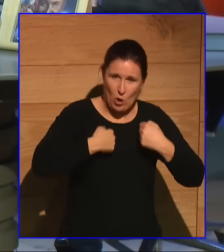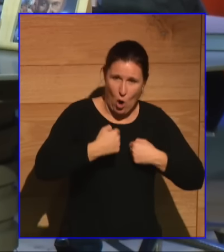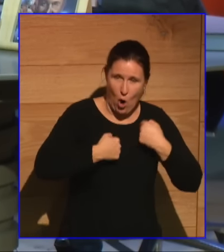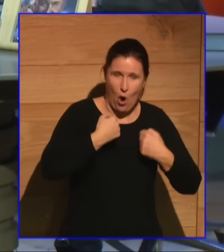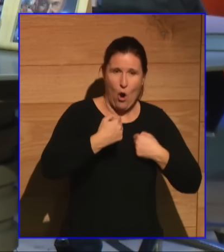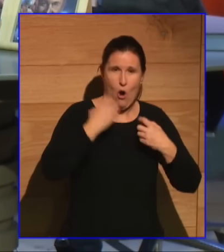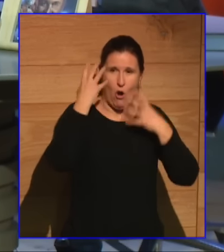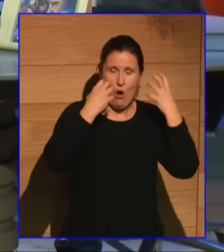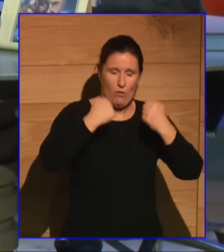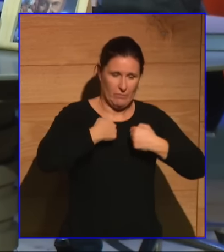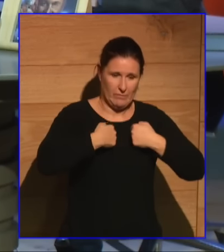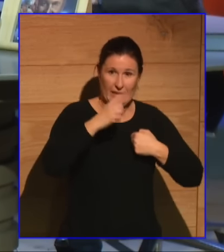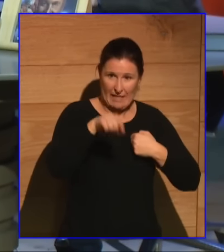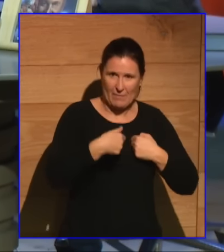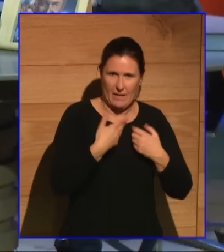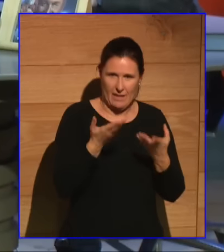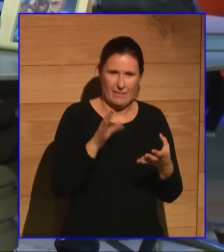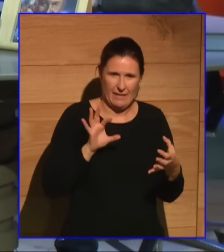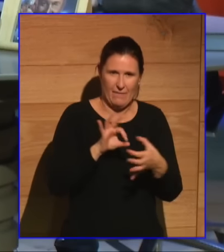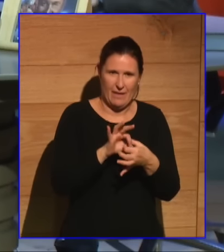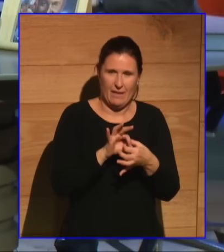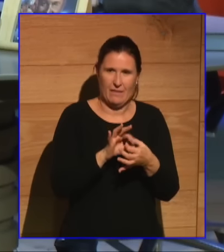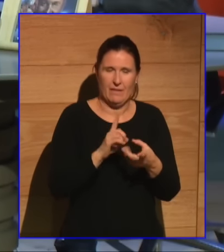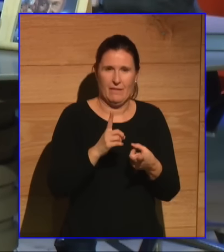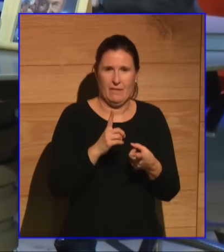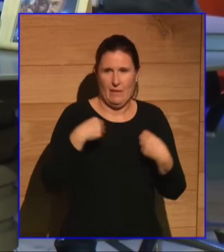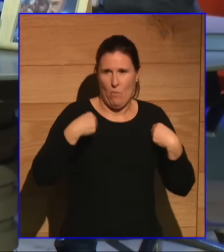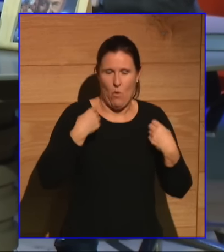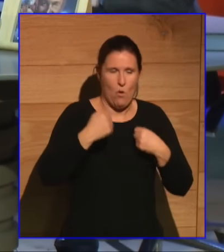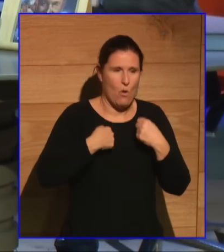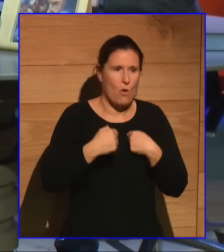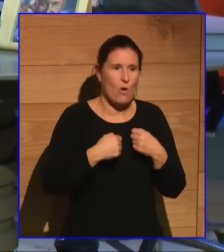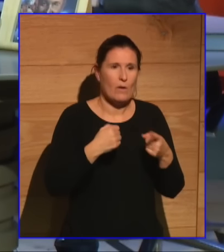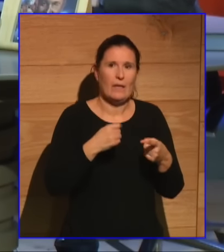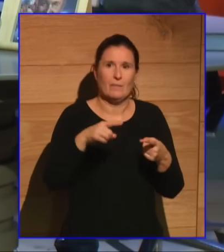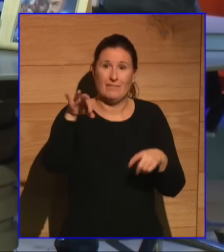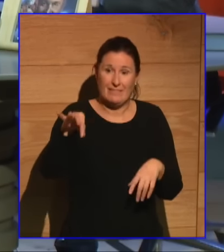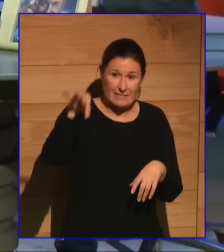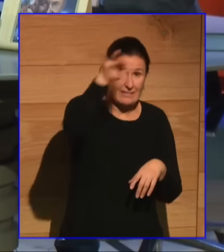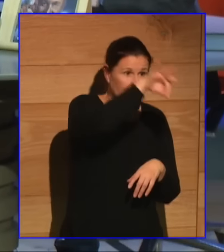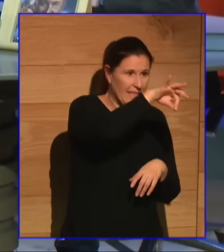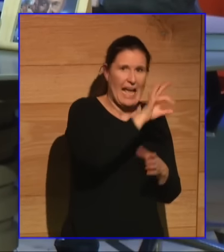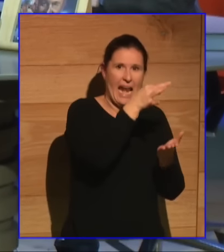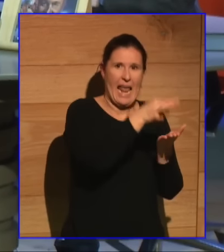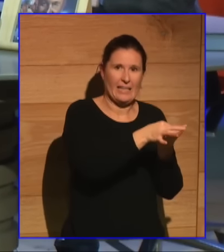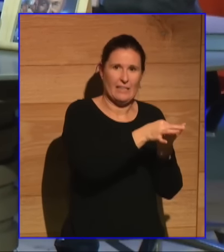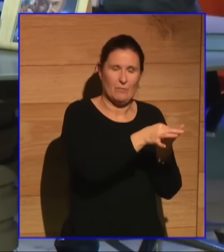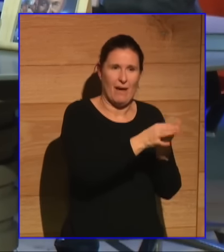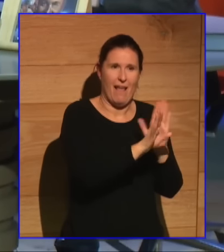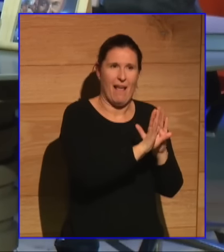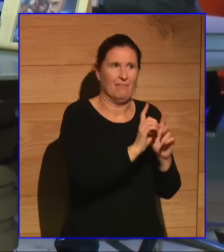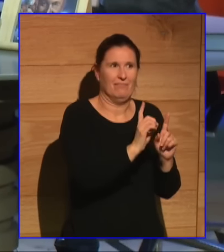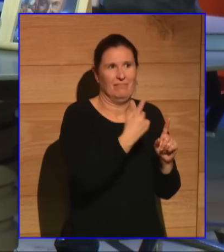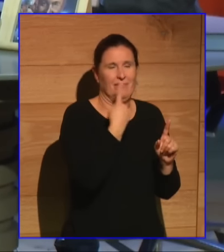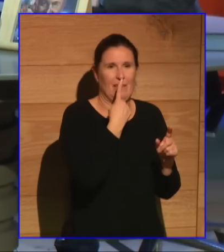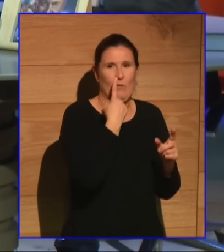sube. Bueno, y además se llevan al monstruo de su isla para explotarlo, en este caso en un parque o en circos, tal. O